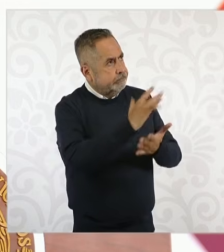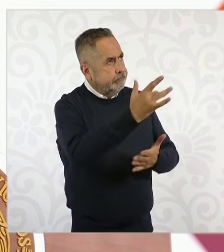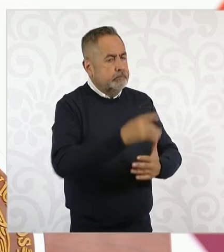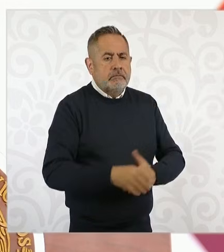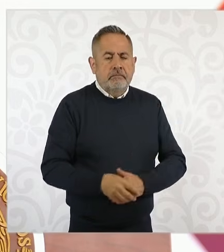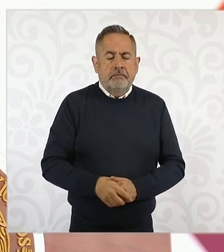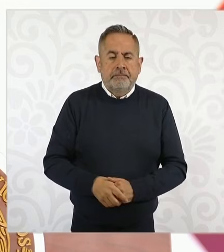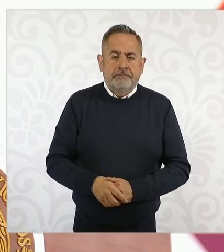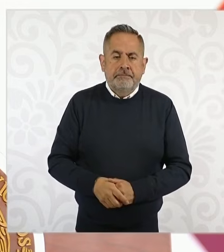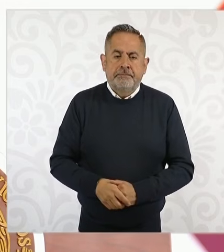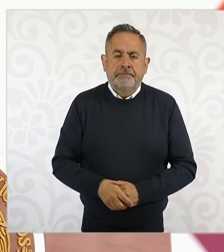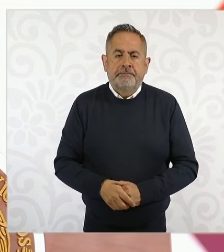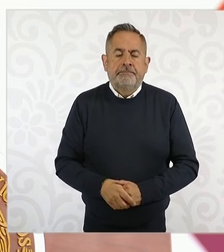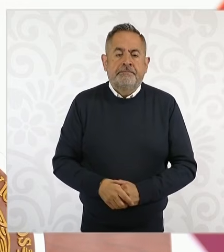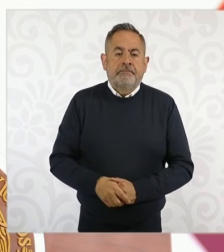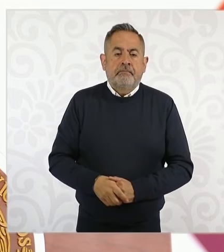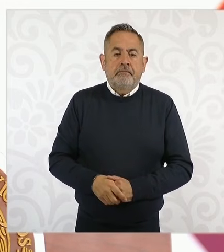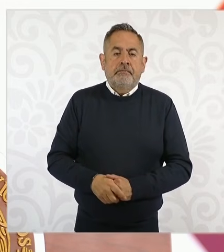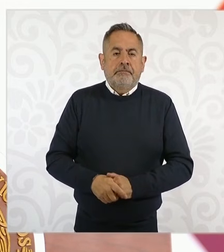Vamos de este lado,